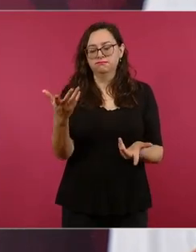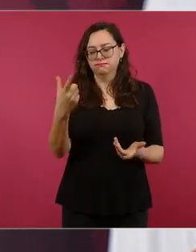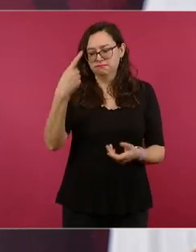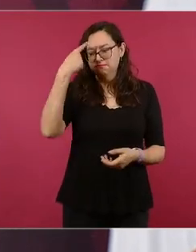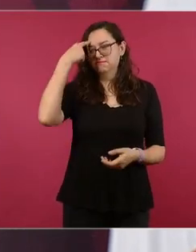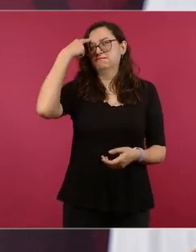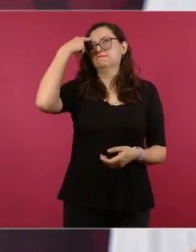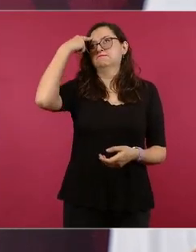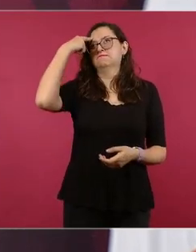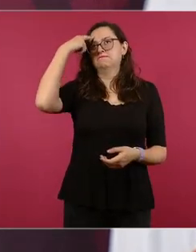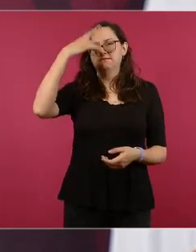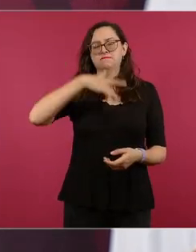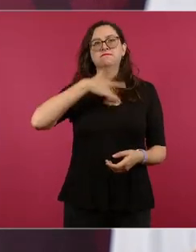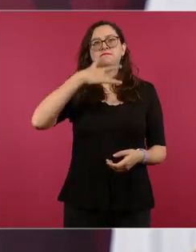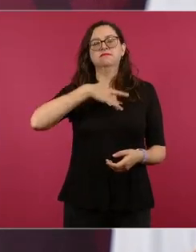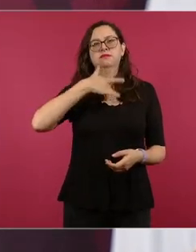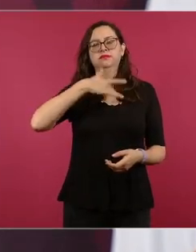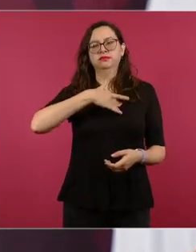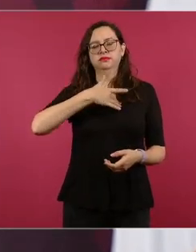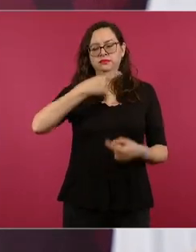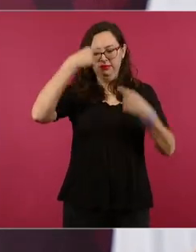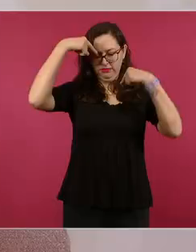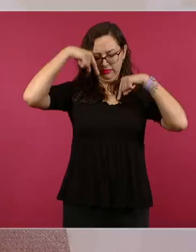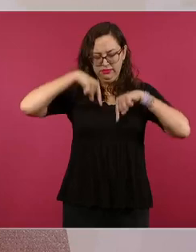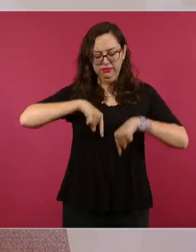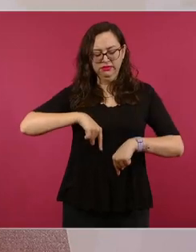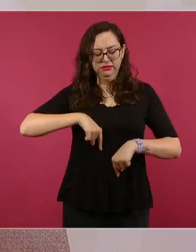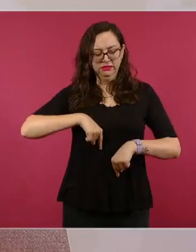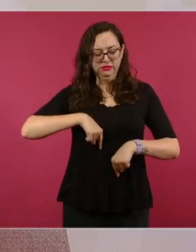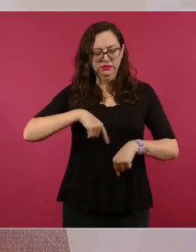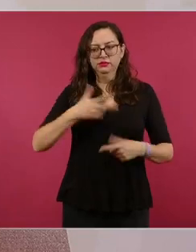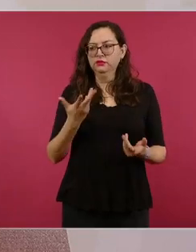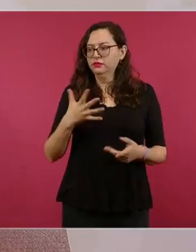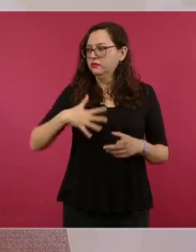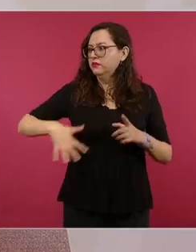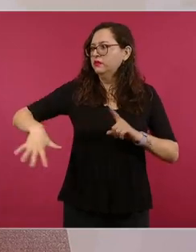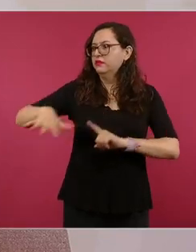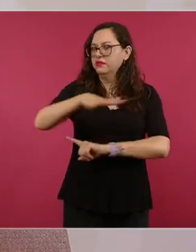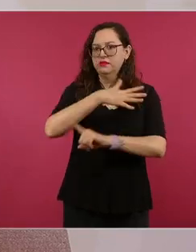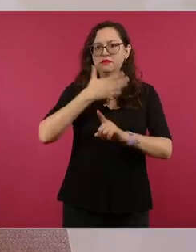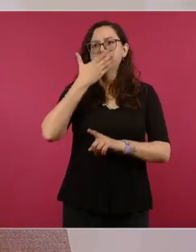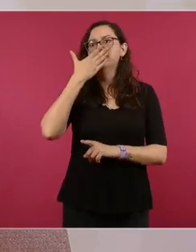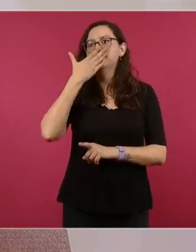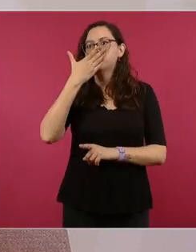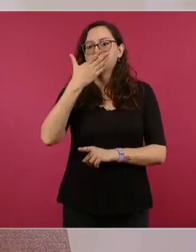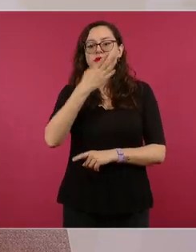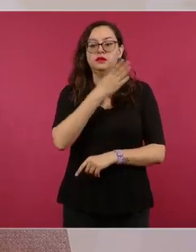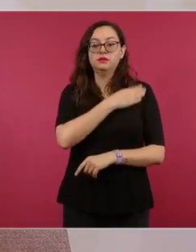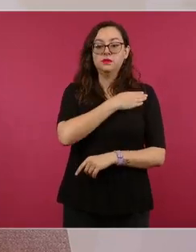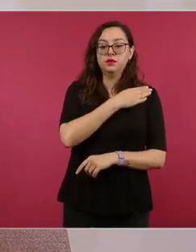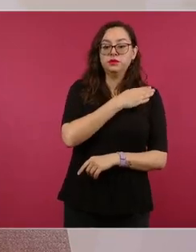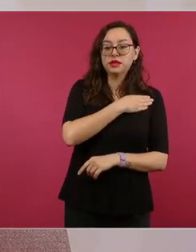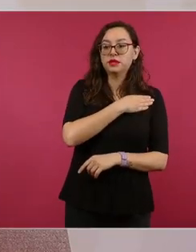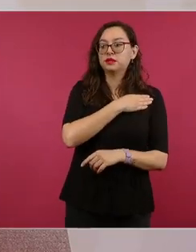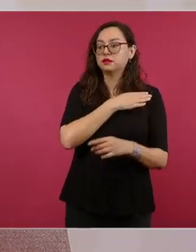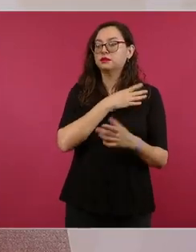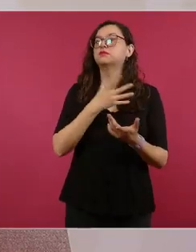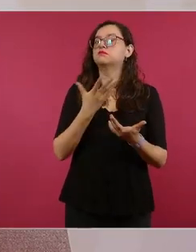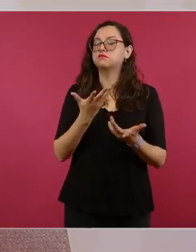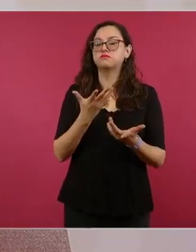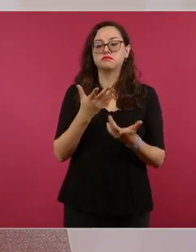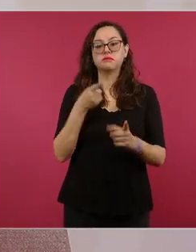nosotros mismos, con nuestra conciencia, con el prójimo, y que solo siendo buenos podemos ser